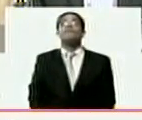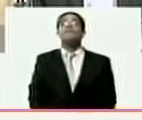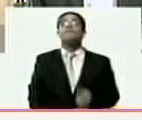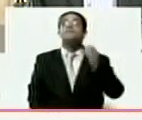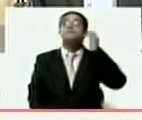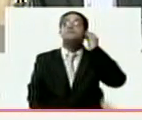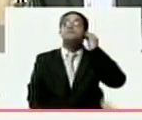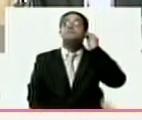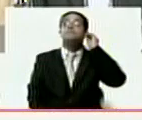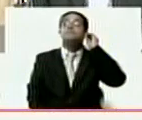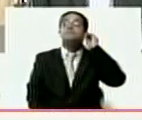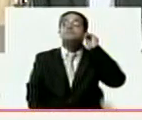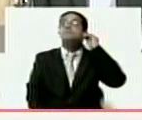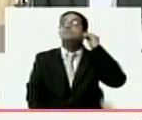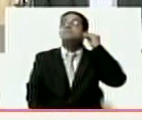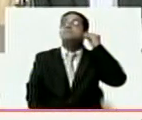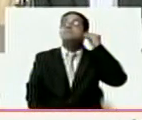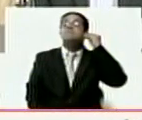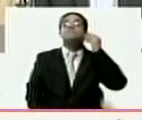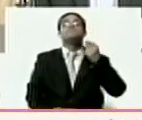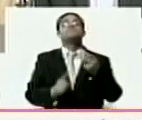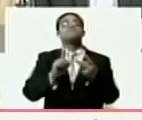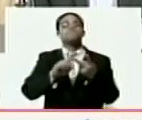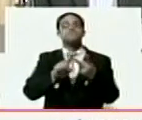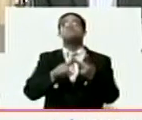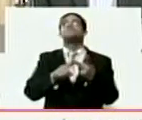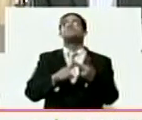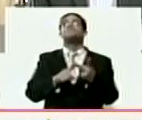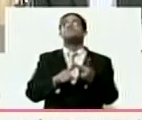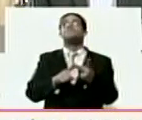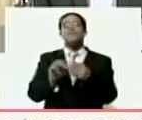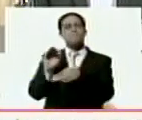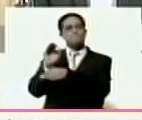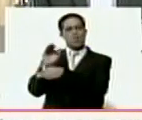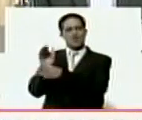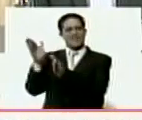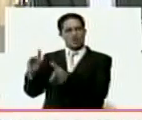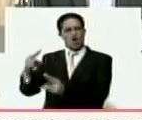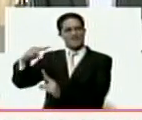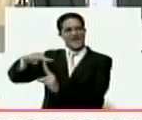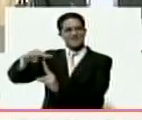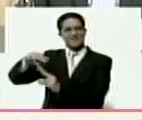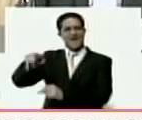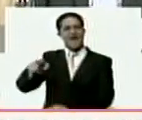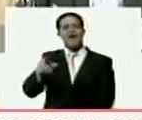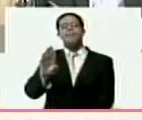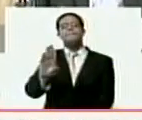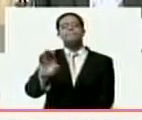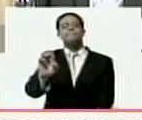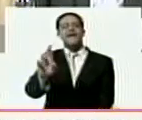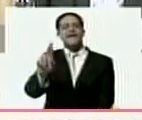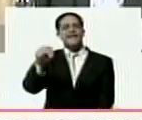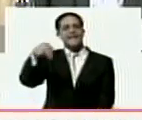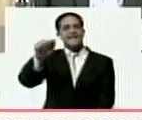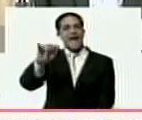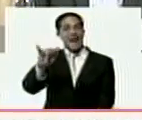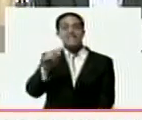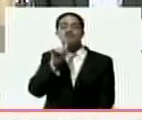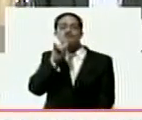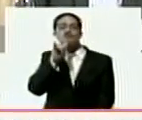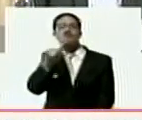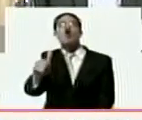aquí en el señor Freddy Bernal, protector del Estado Táchira, bueno, informó